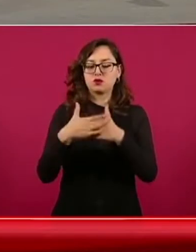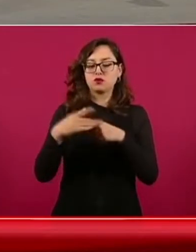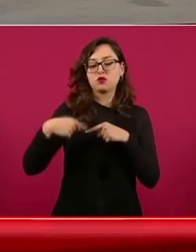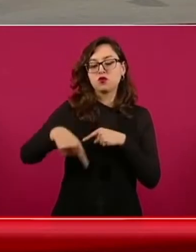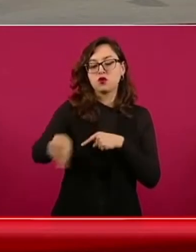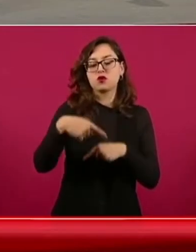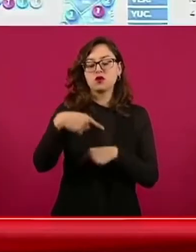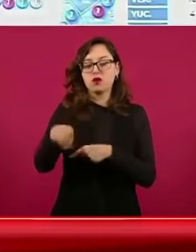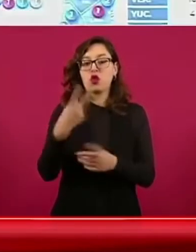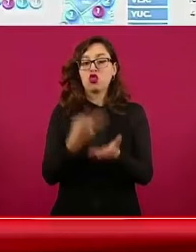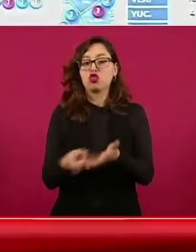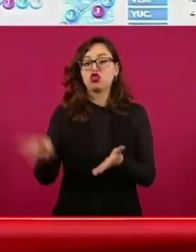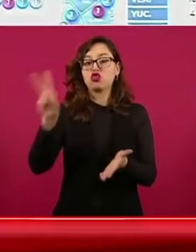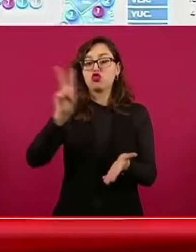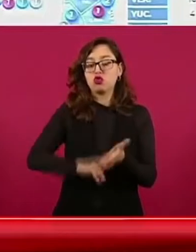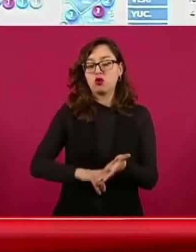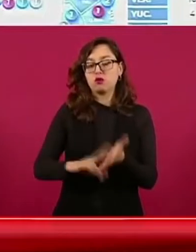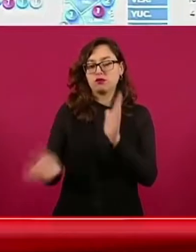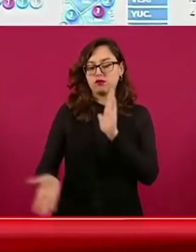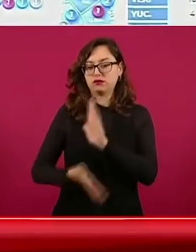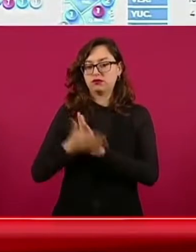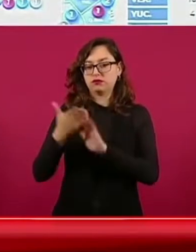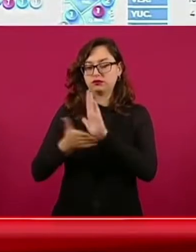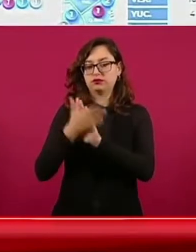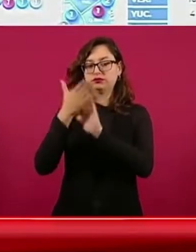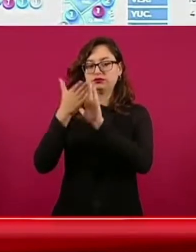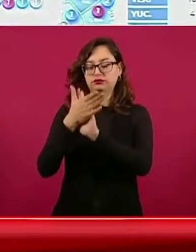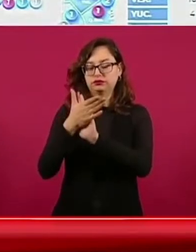Tenemos autorizados